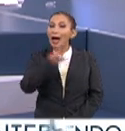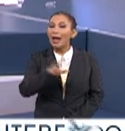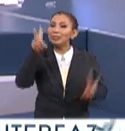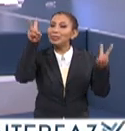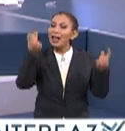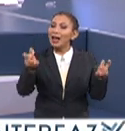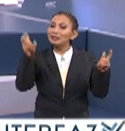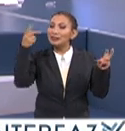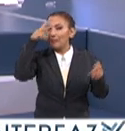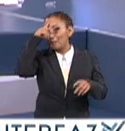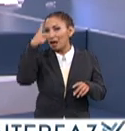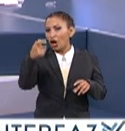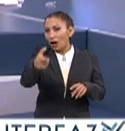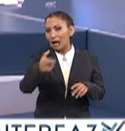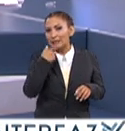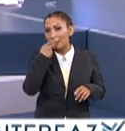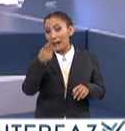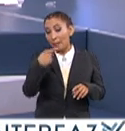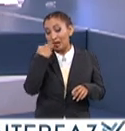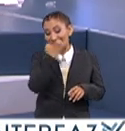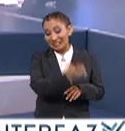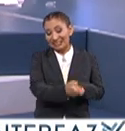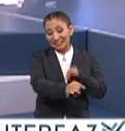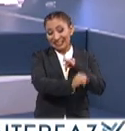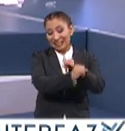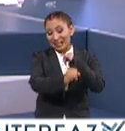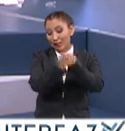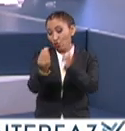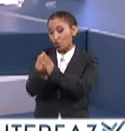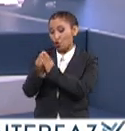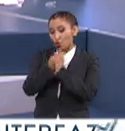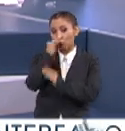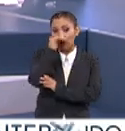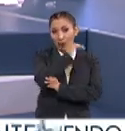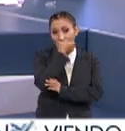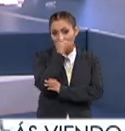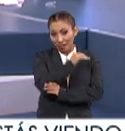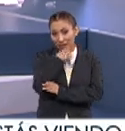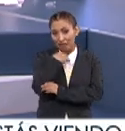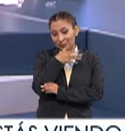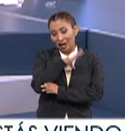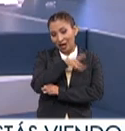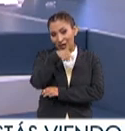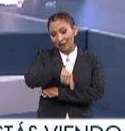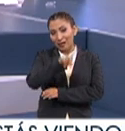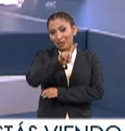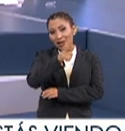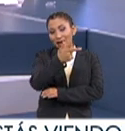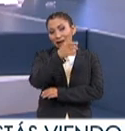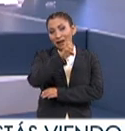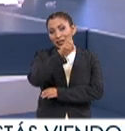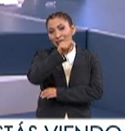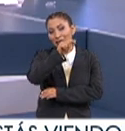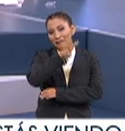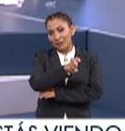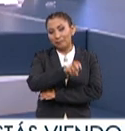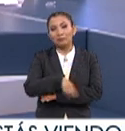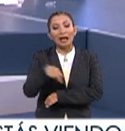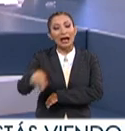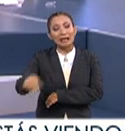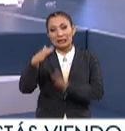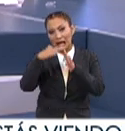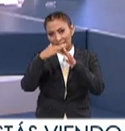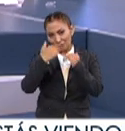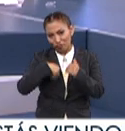De nuestra sección México X, donde hablamos de esta plataforma de cursos completamente gratuitos que opera la Dirección General de Televisión Educativa,